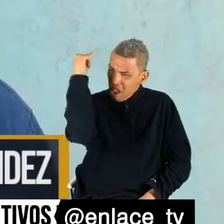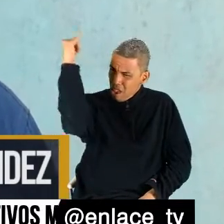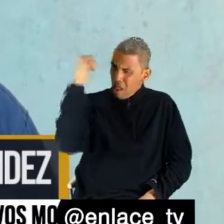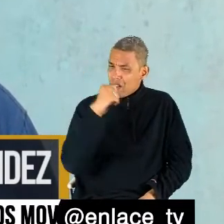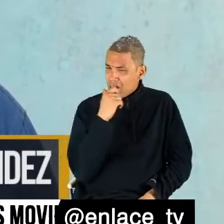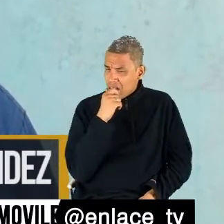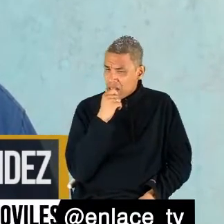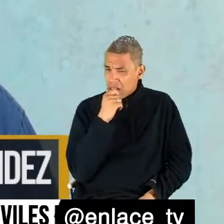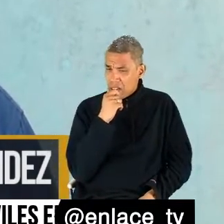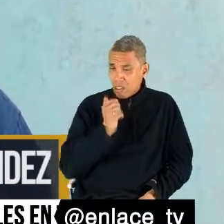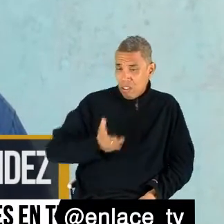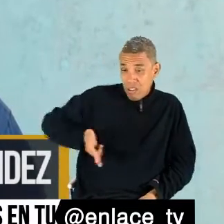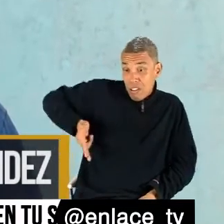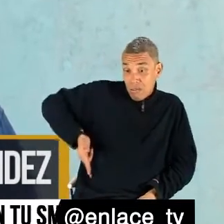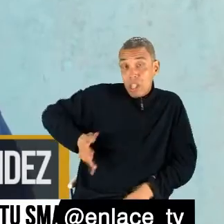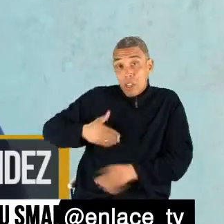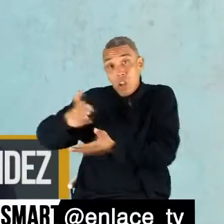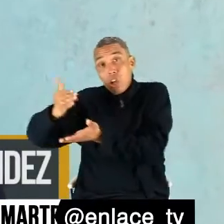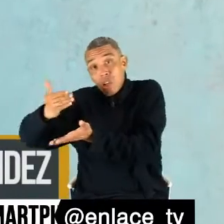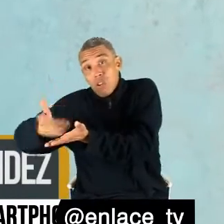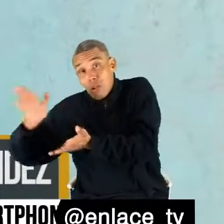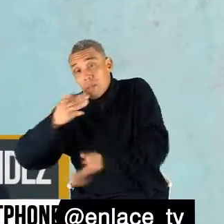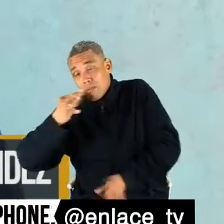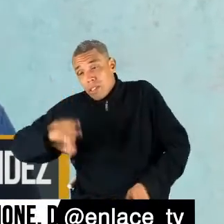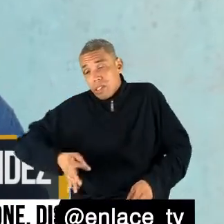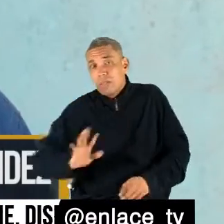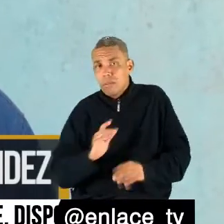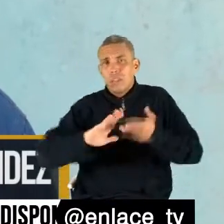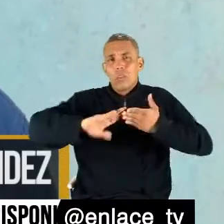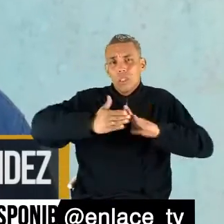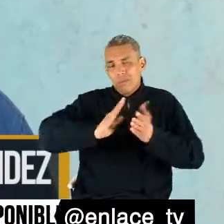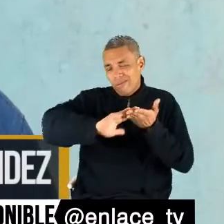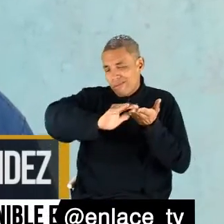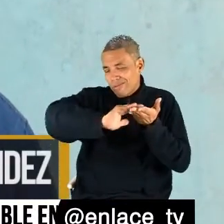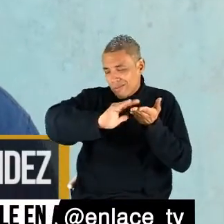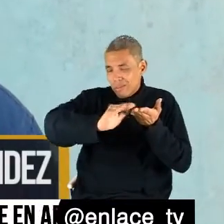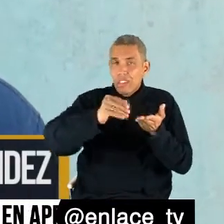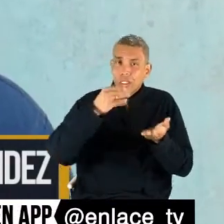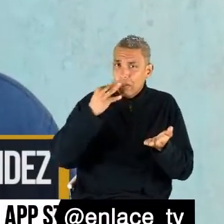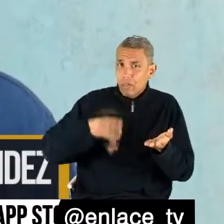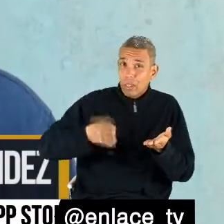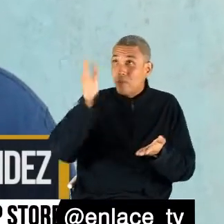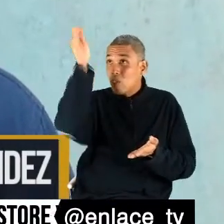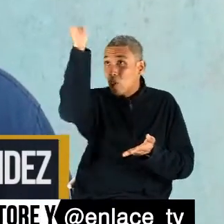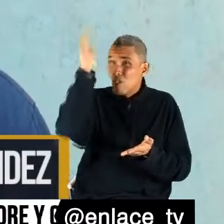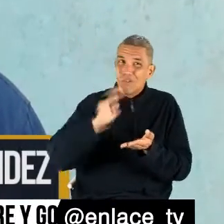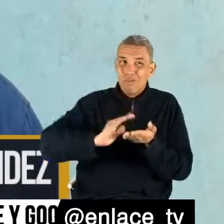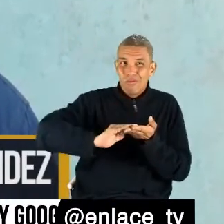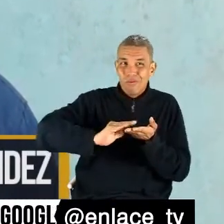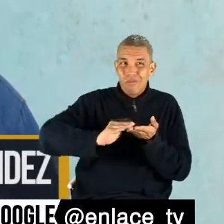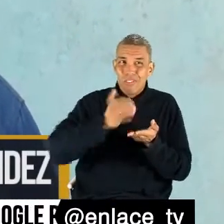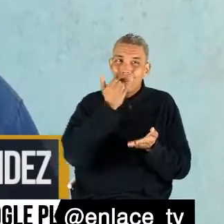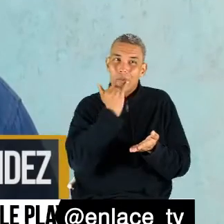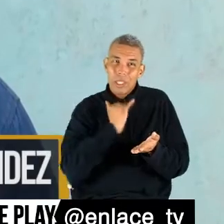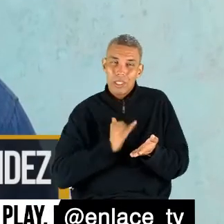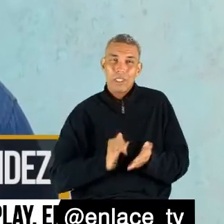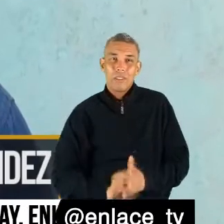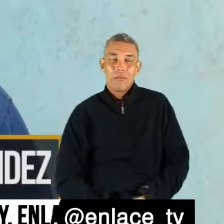Le pido perdón y disculpas a la ciudadanía, a mis familiares, le pido perdón a Dios, porque eso son cosas